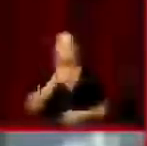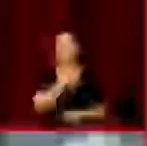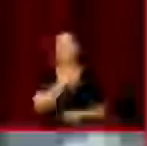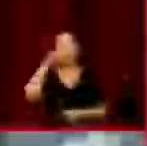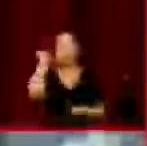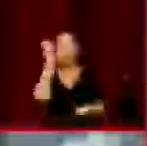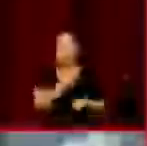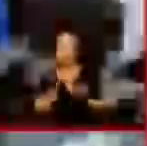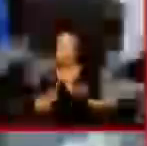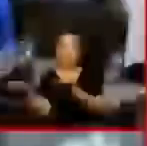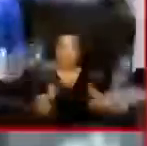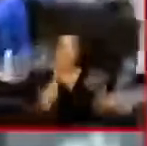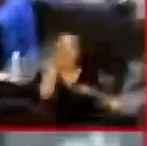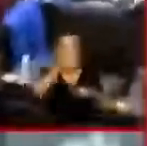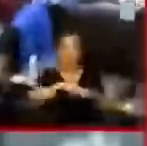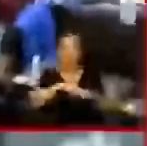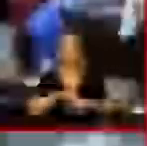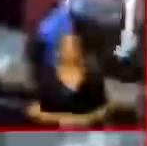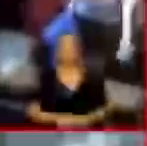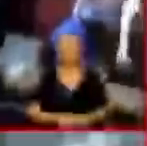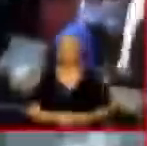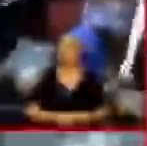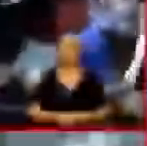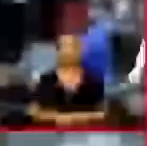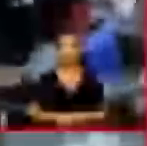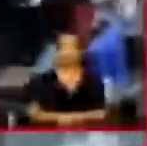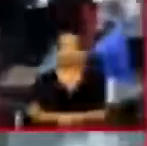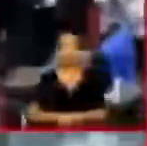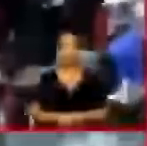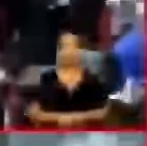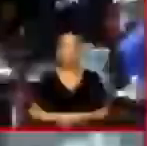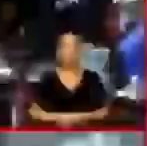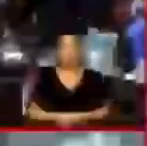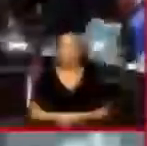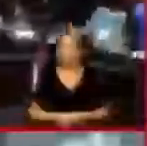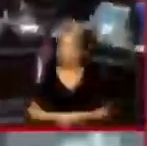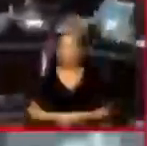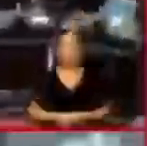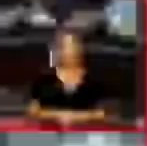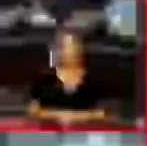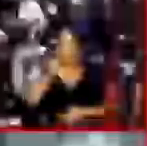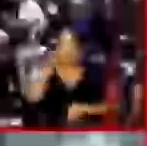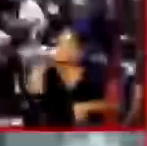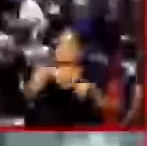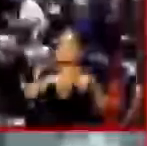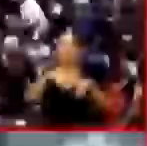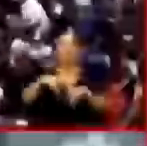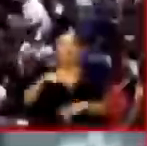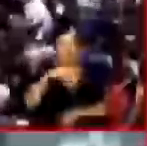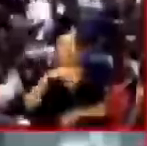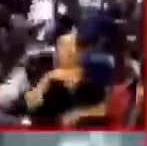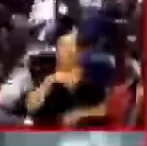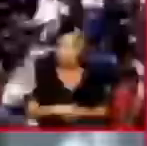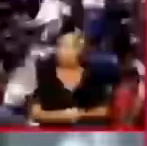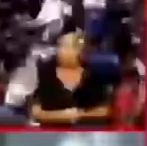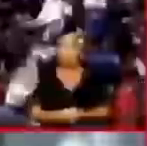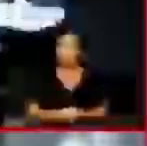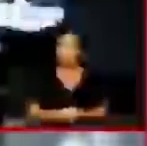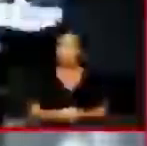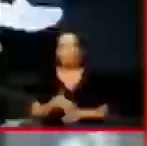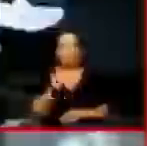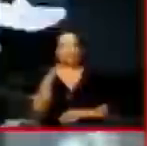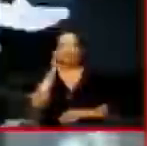el Congreso, en la Jura de Diputados. Levantás la mano así y vamos a pleno. Para ver quién está jurando, si han jurado los